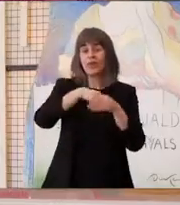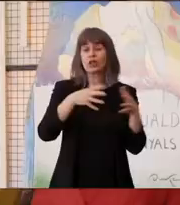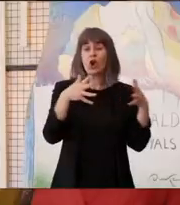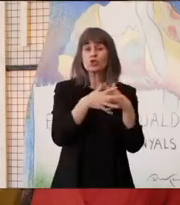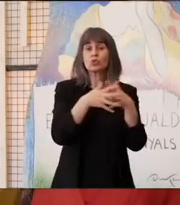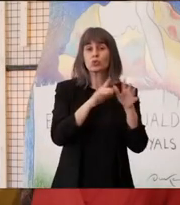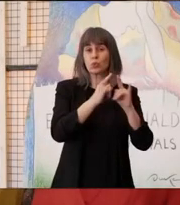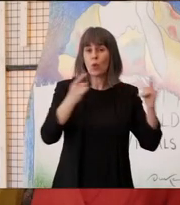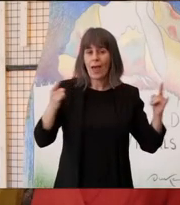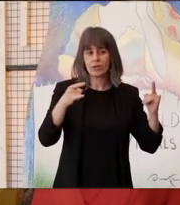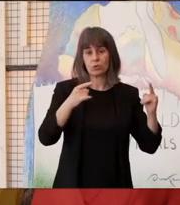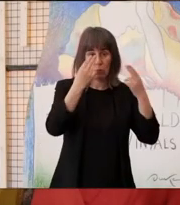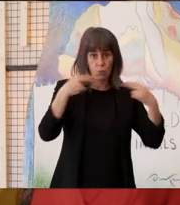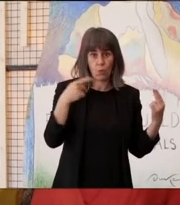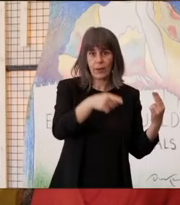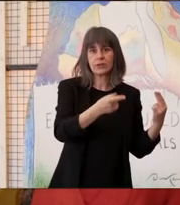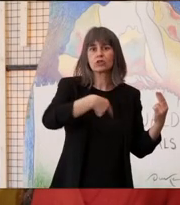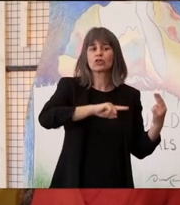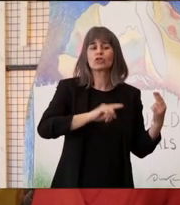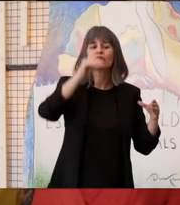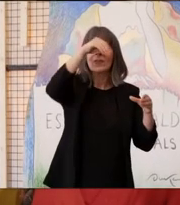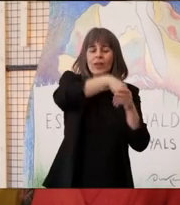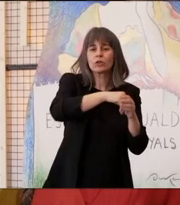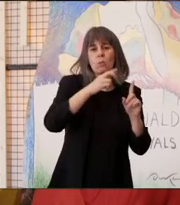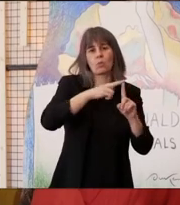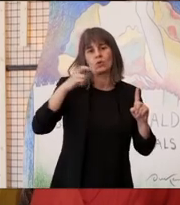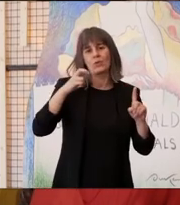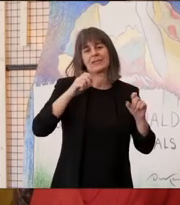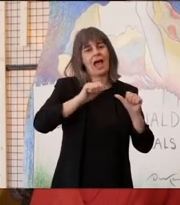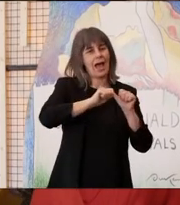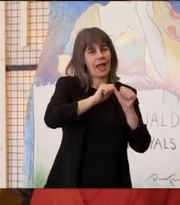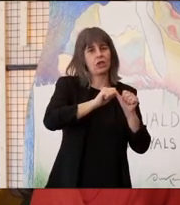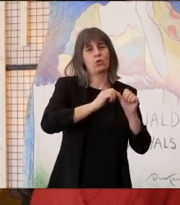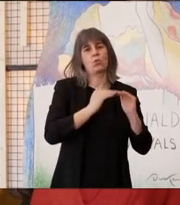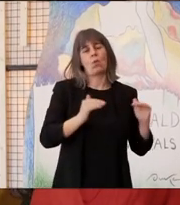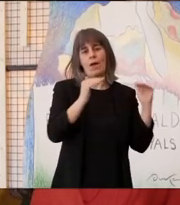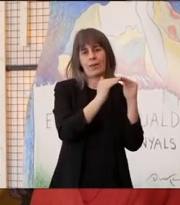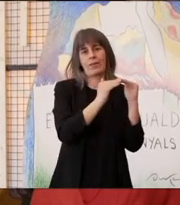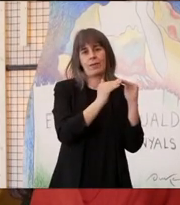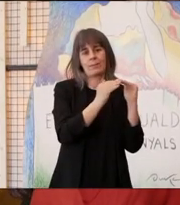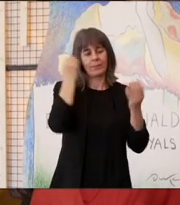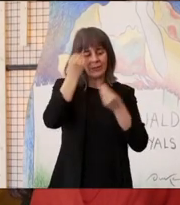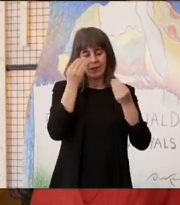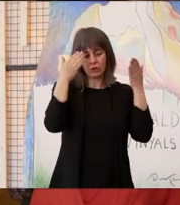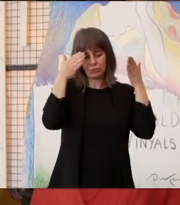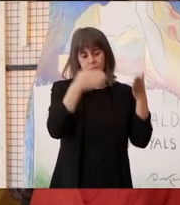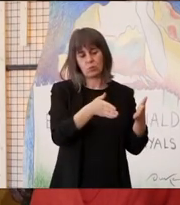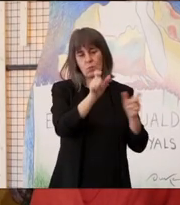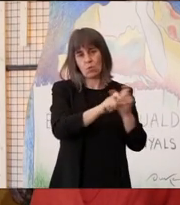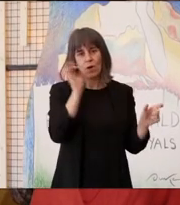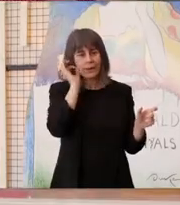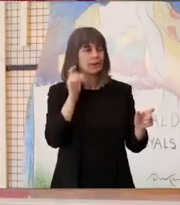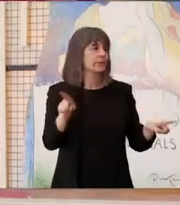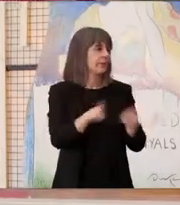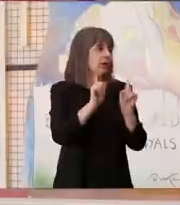públicas nosotros hacemos con una mirada de género con una mirada de la igualdad pensando las mujeres las ciudades los pueblos